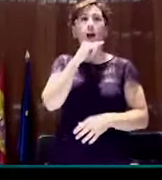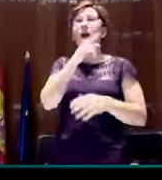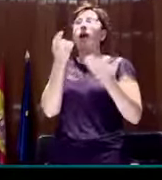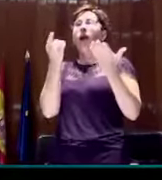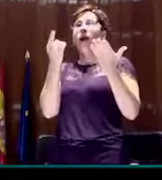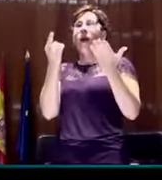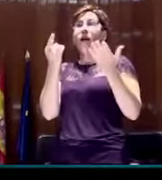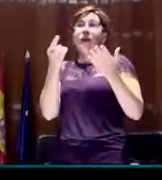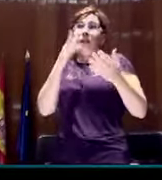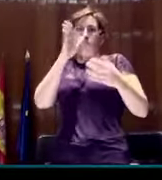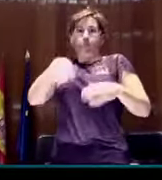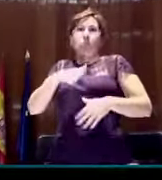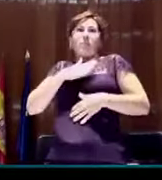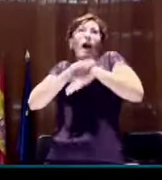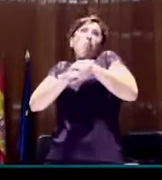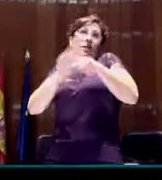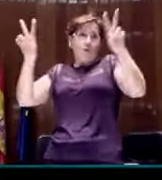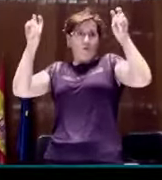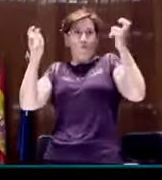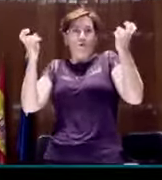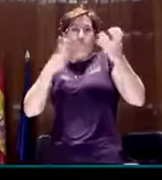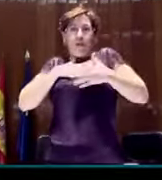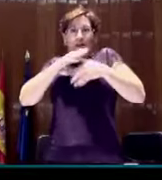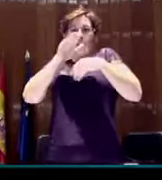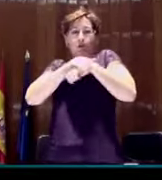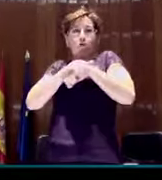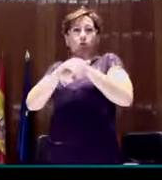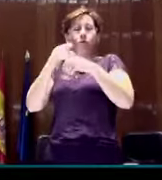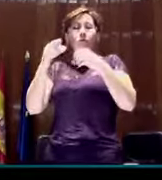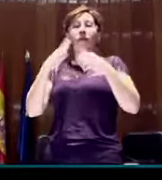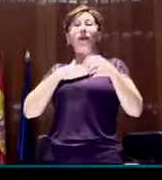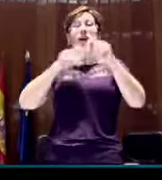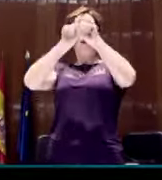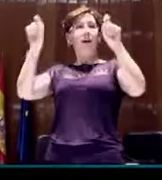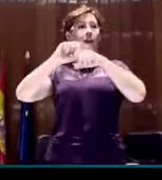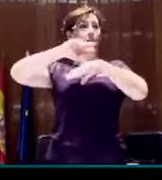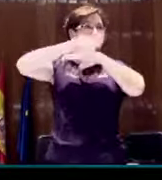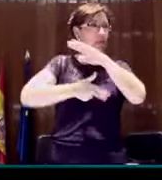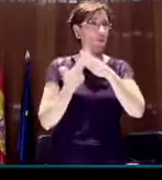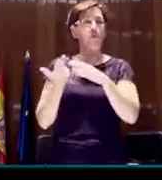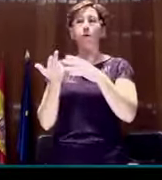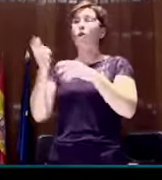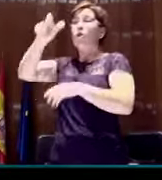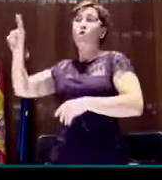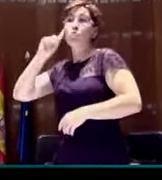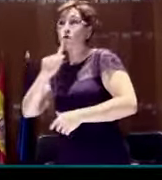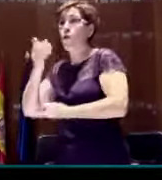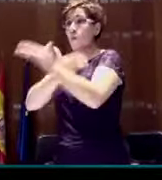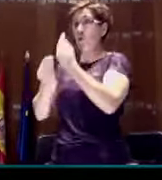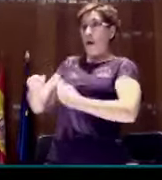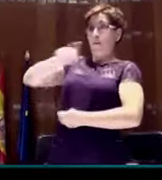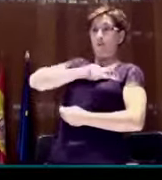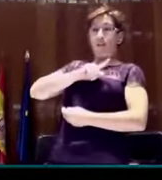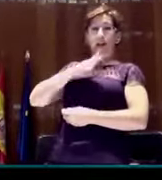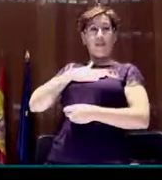son amigos, los sordos que están aquí de la cooperativa Herbás y Panduro, los sordos que colaboraron con nosotros en los cursos en